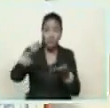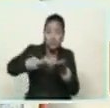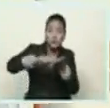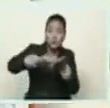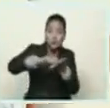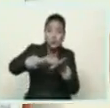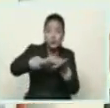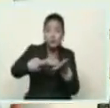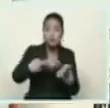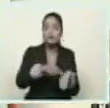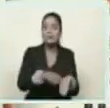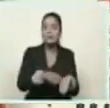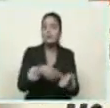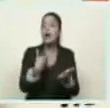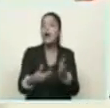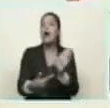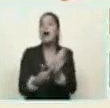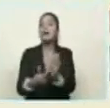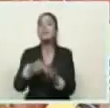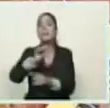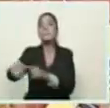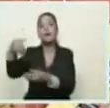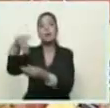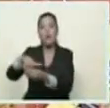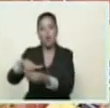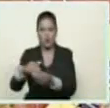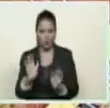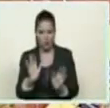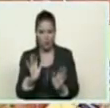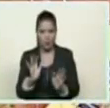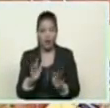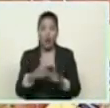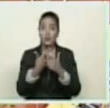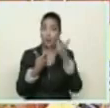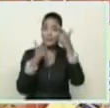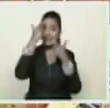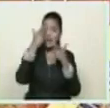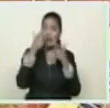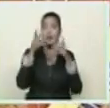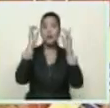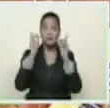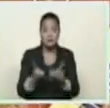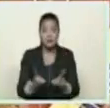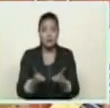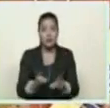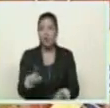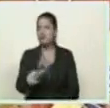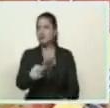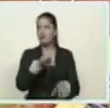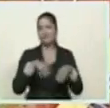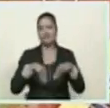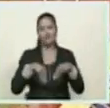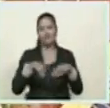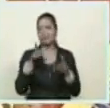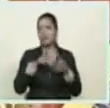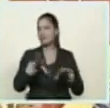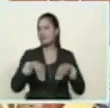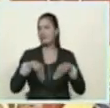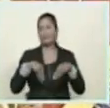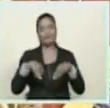de la demanda votos y el comandante chávez había decidido no participar